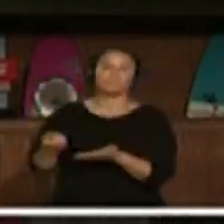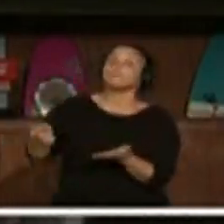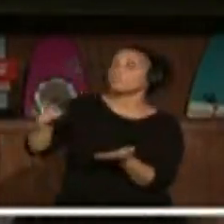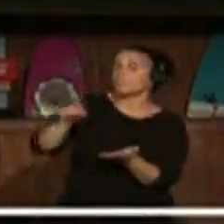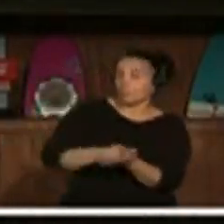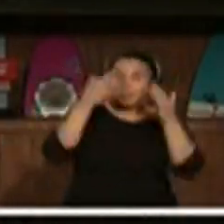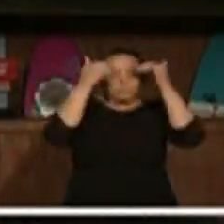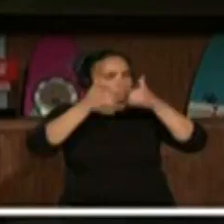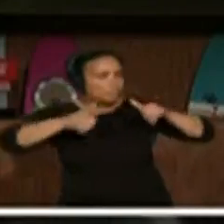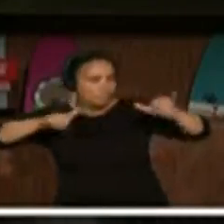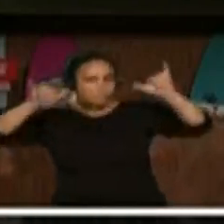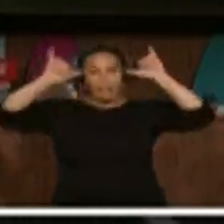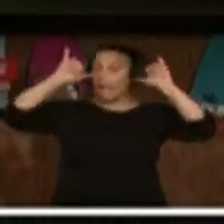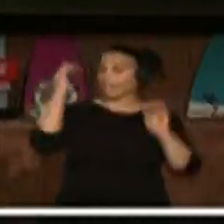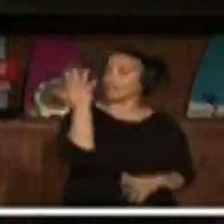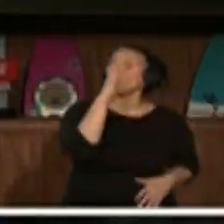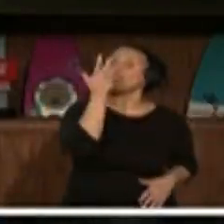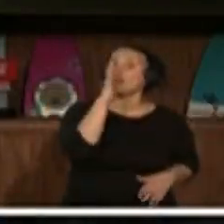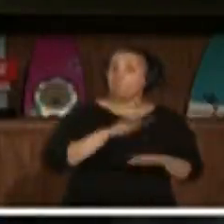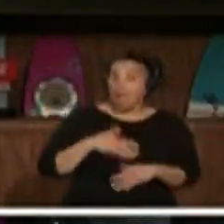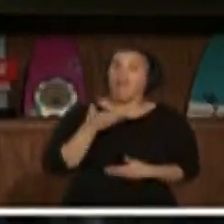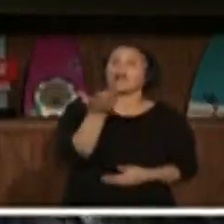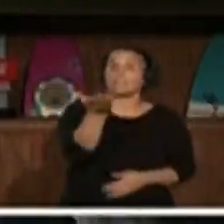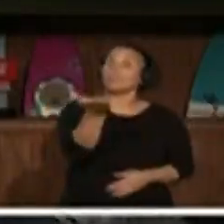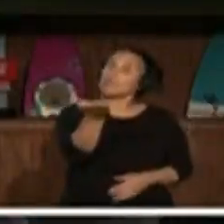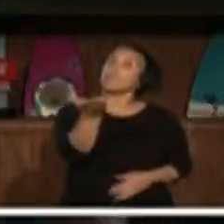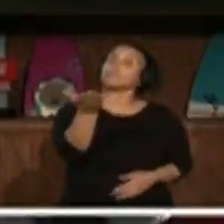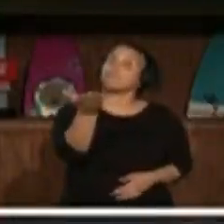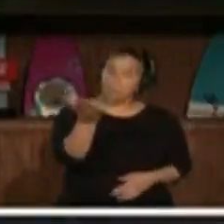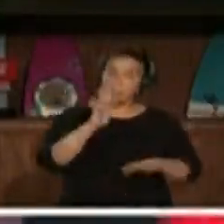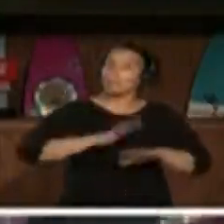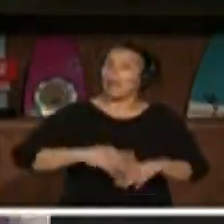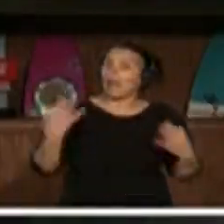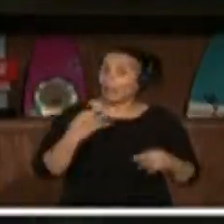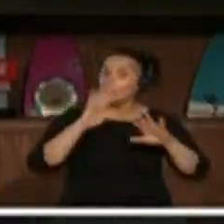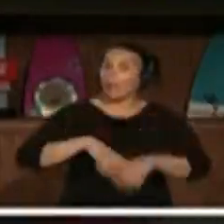más. Diablos locos en carnaval para ti, para hacerte